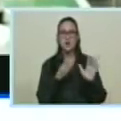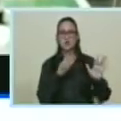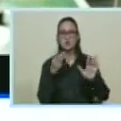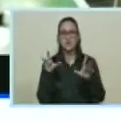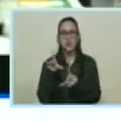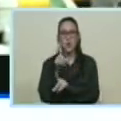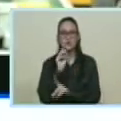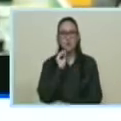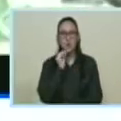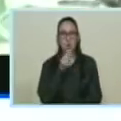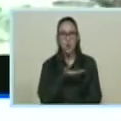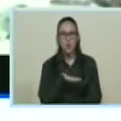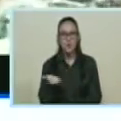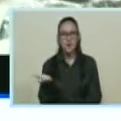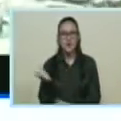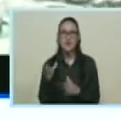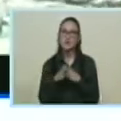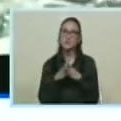860.811 jóvenes,